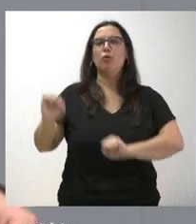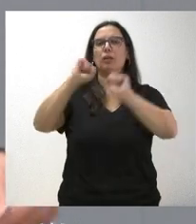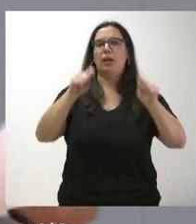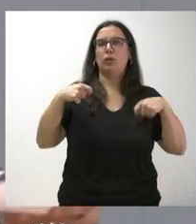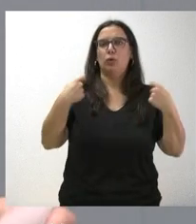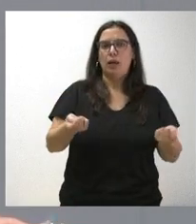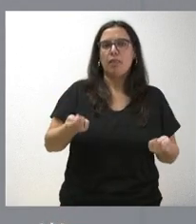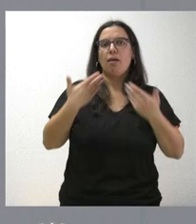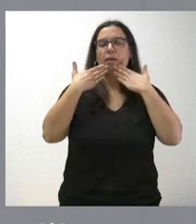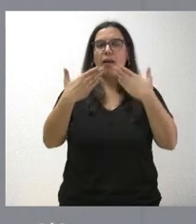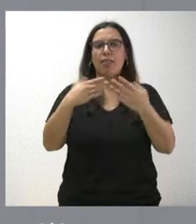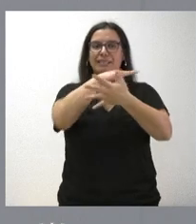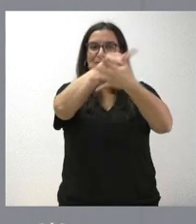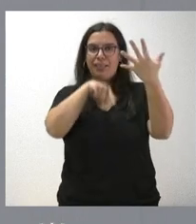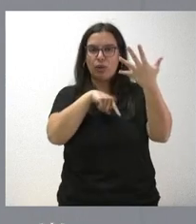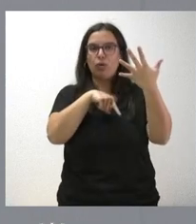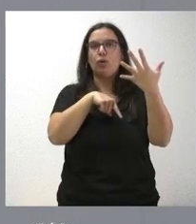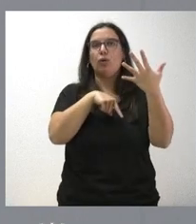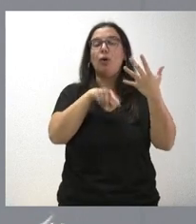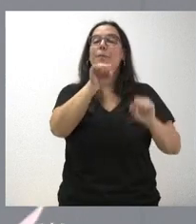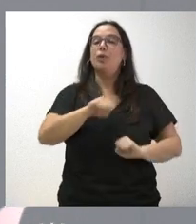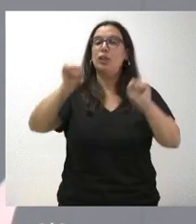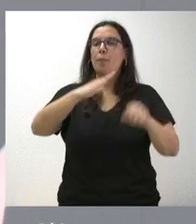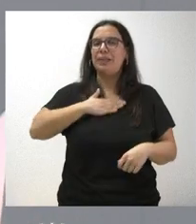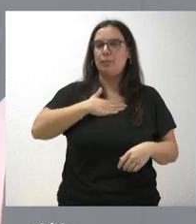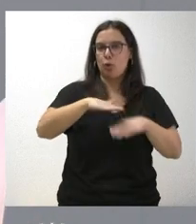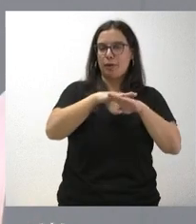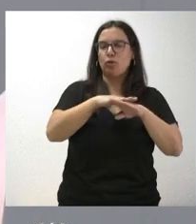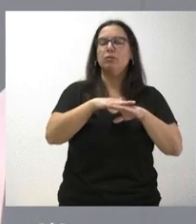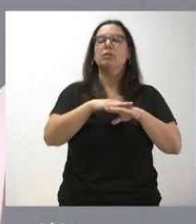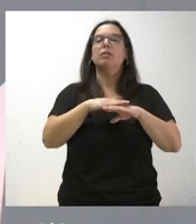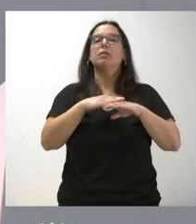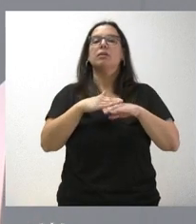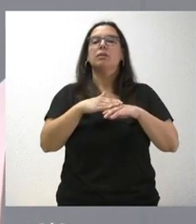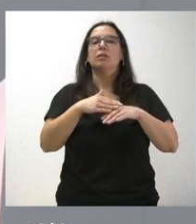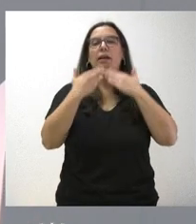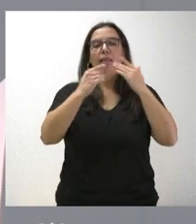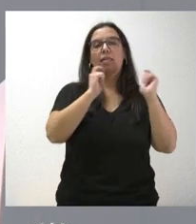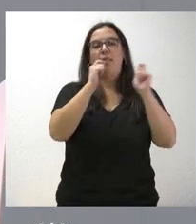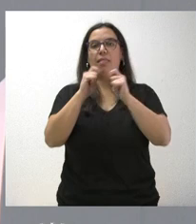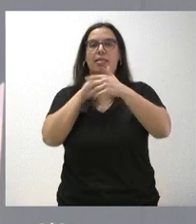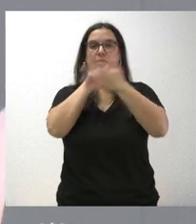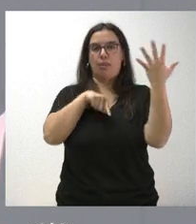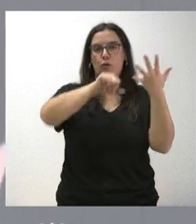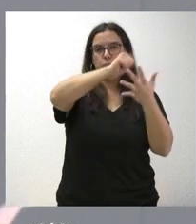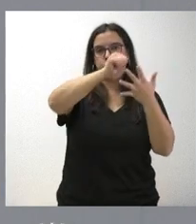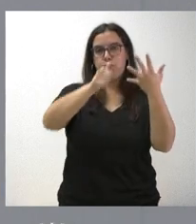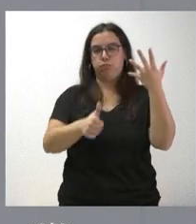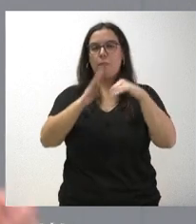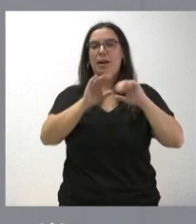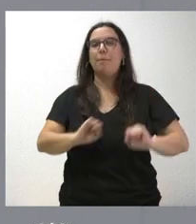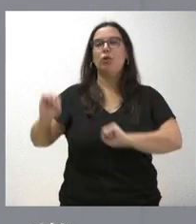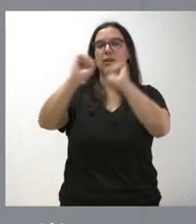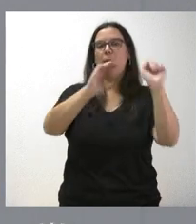a través de estos cinco reción con la protección del patrimonio histórico a través de estos cinco expedientes cinco expedientes para la protección del